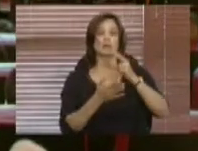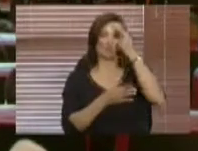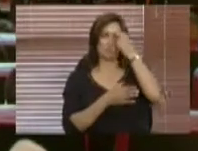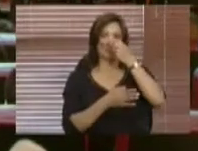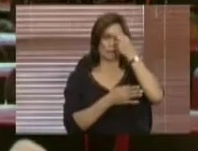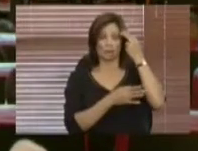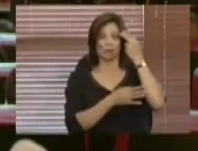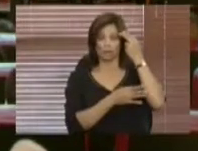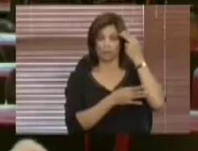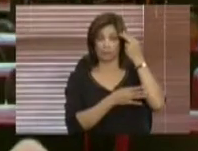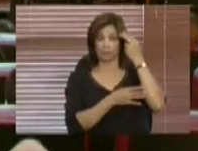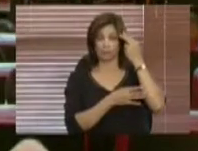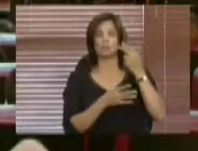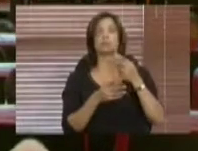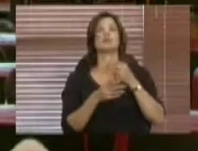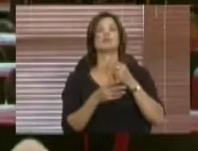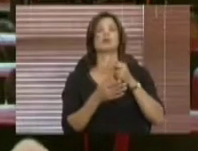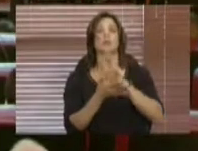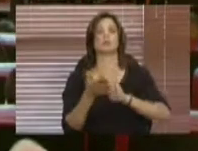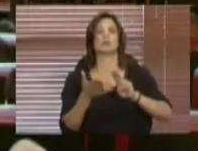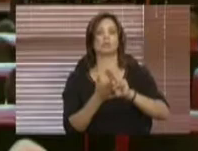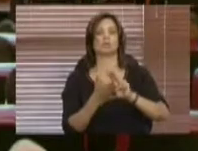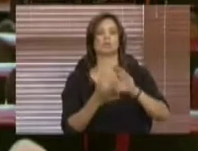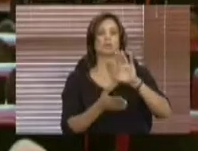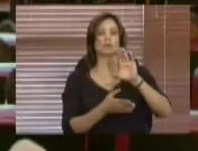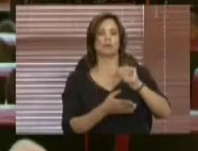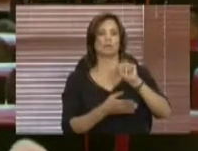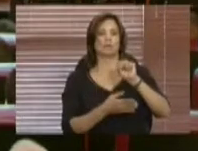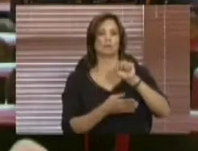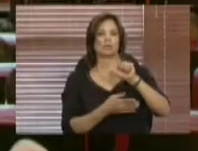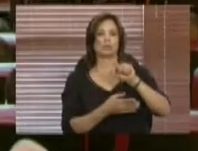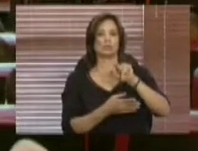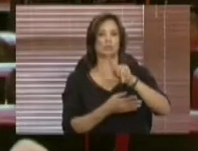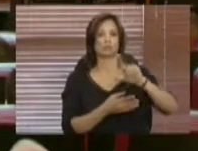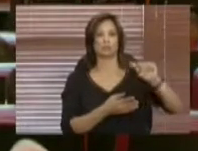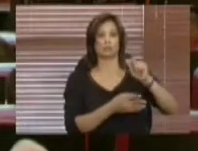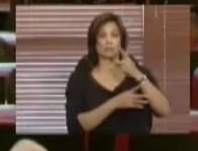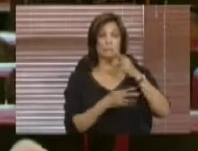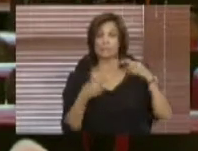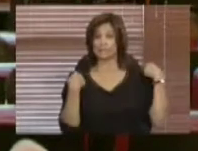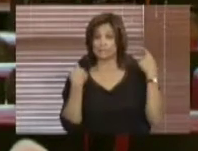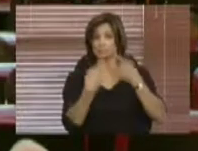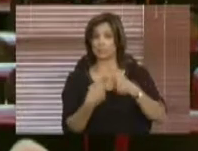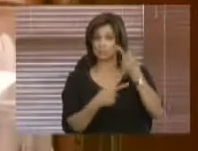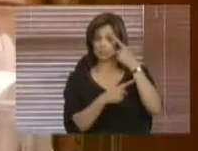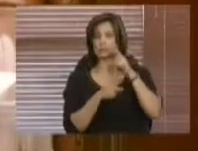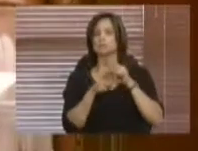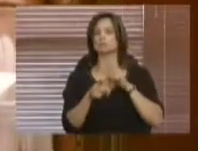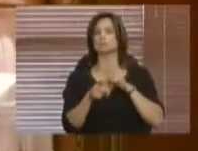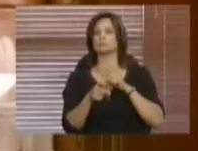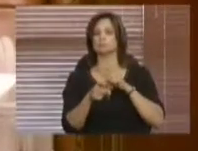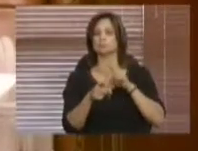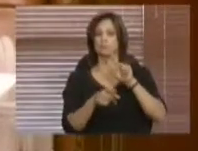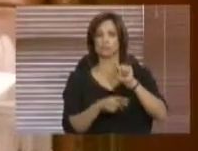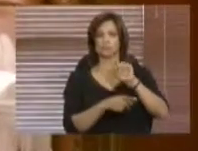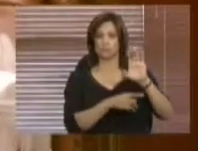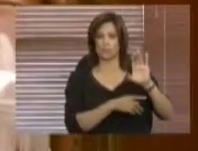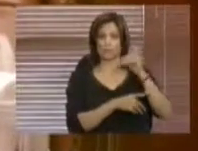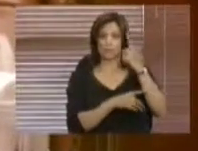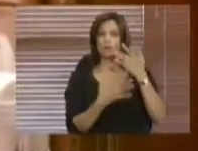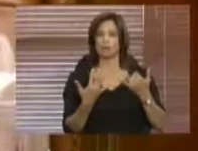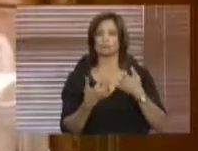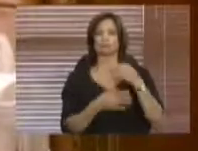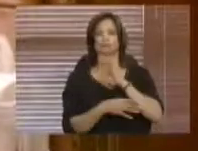Católica Madre y Maestra y la Universidad Castilla-La Mancha. Este programa lo gestó el TC y en él